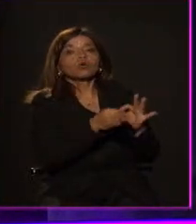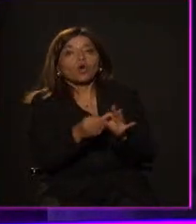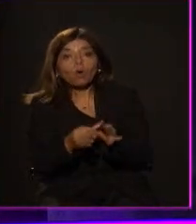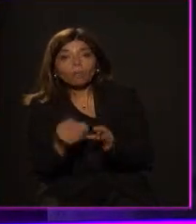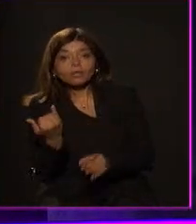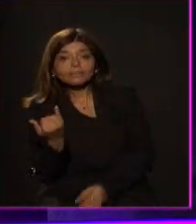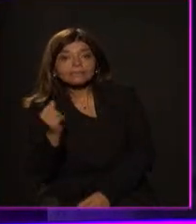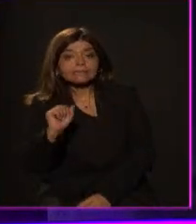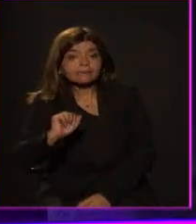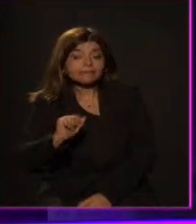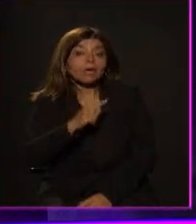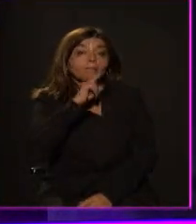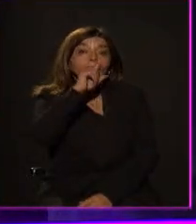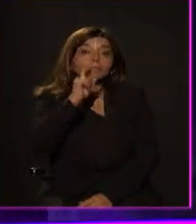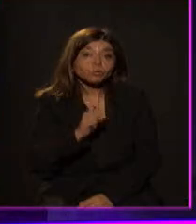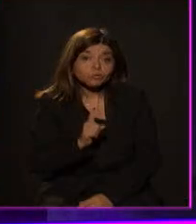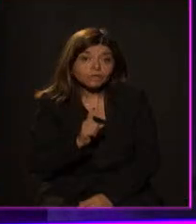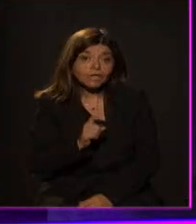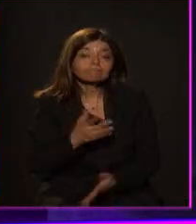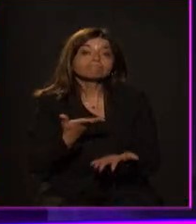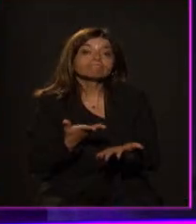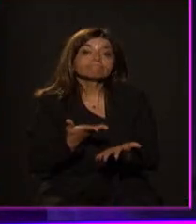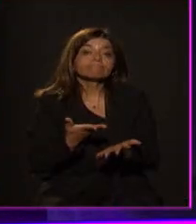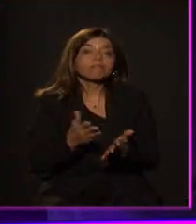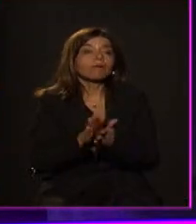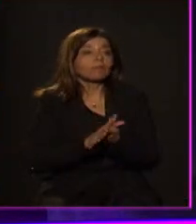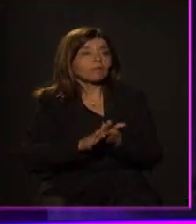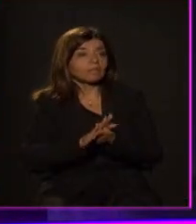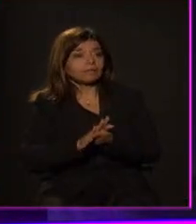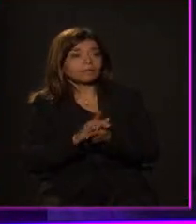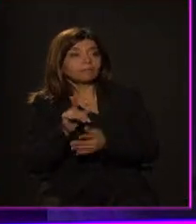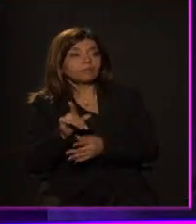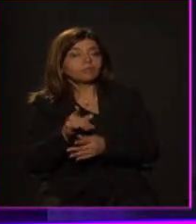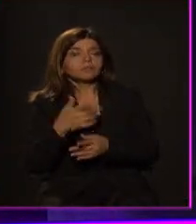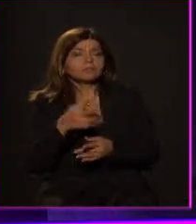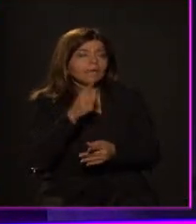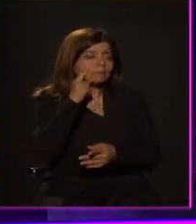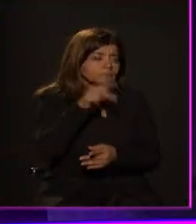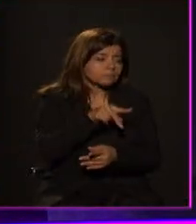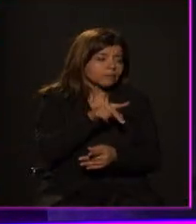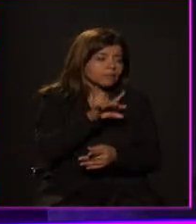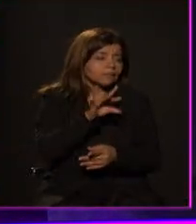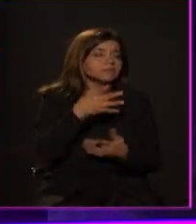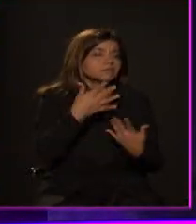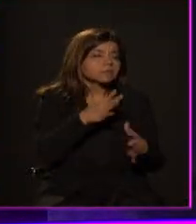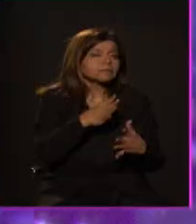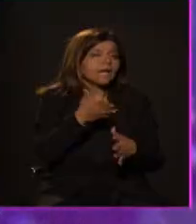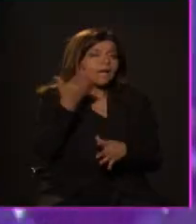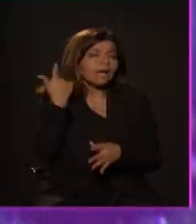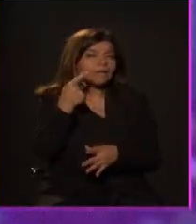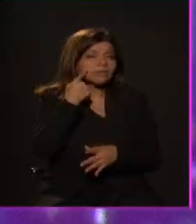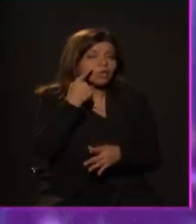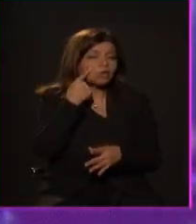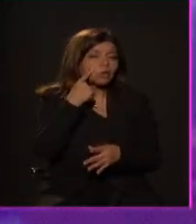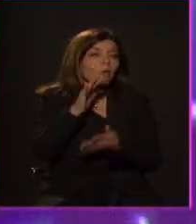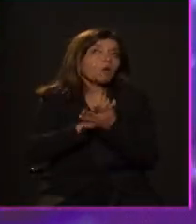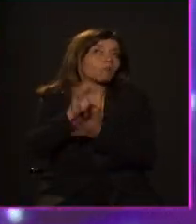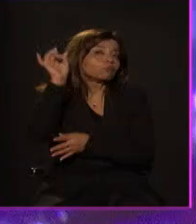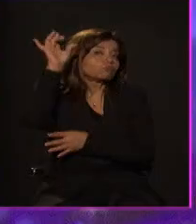muchos ejemplos y es capaz de reconocer cuando un ejemplo se parece a algo ya conocido y dice, esto es más probablemente una supernova, por